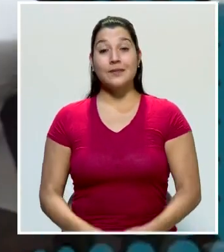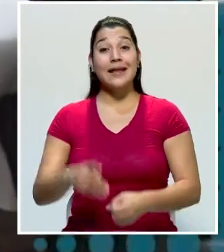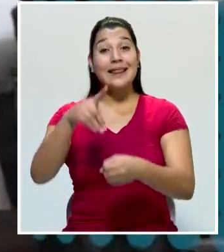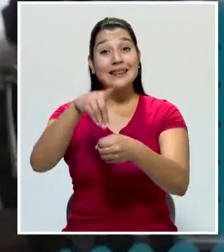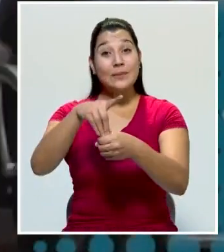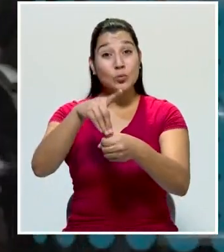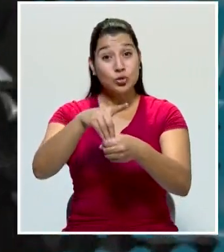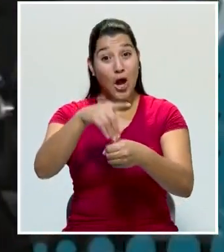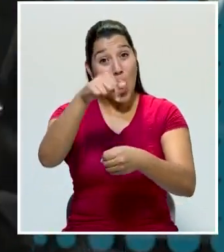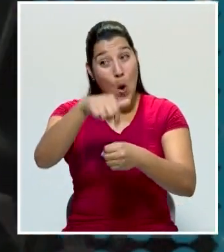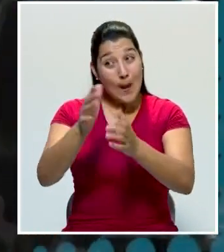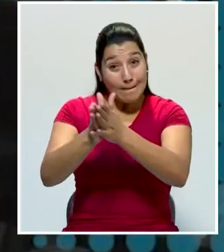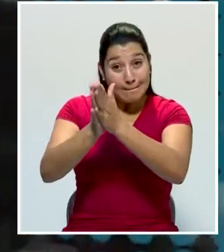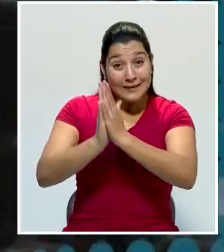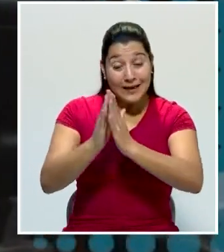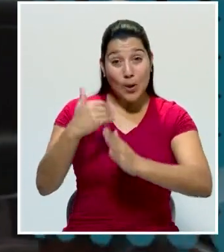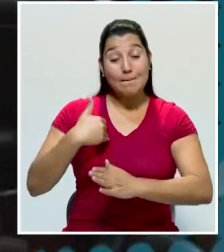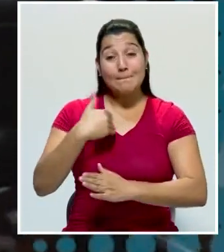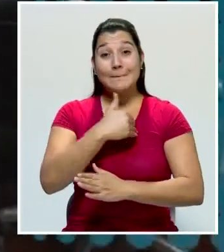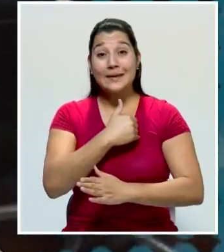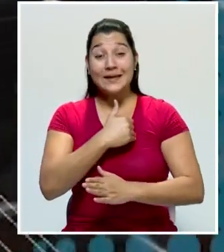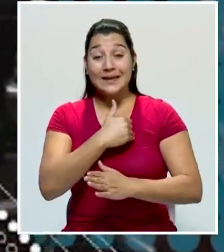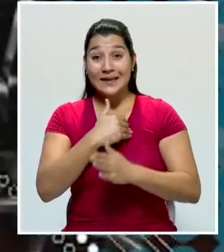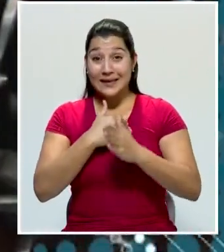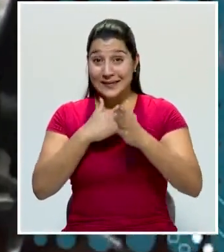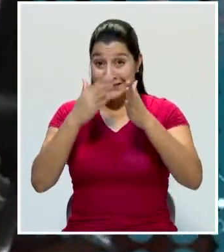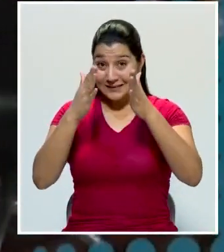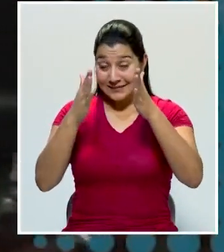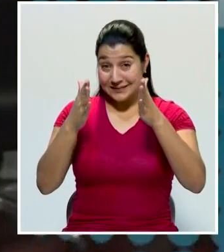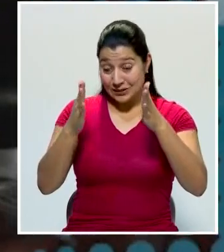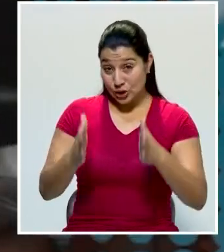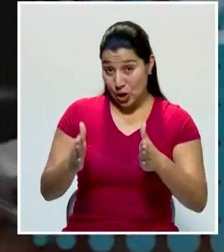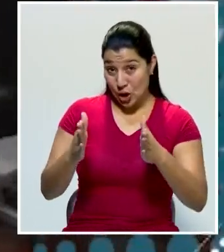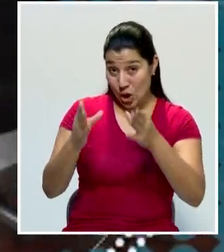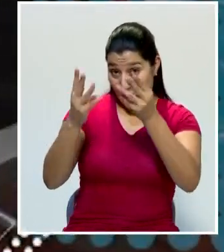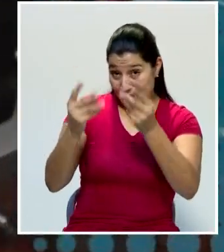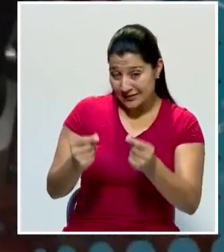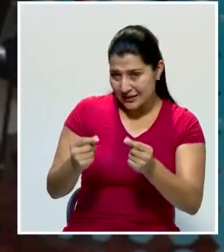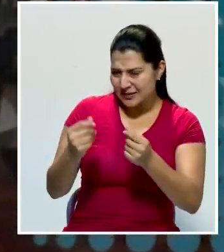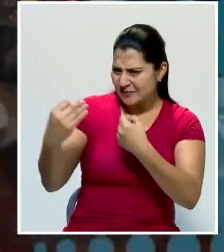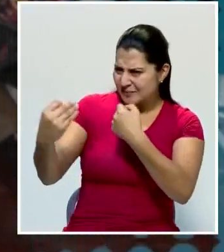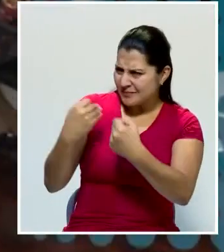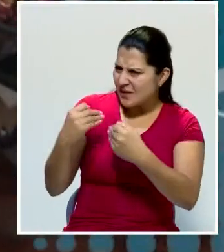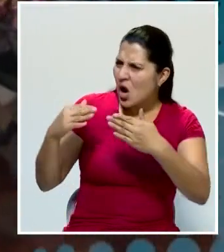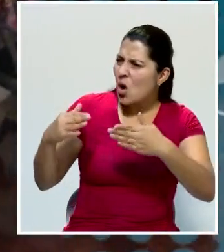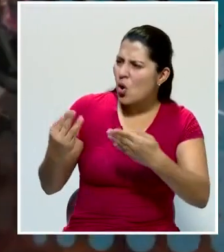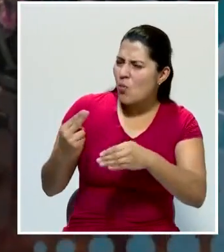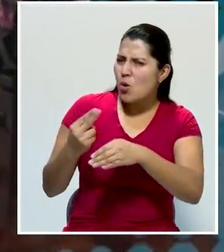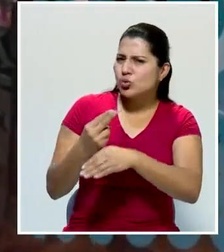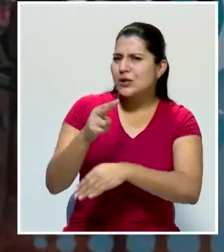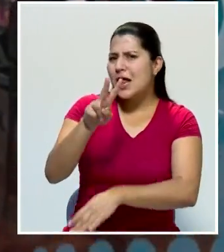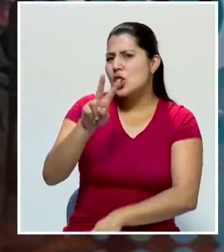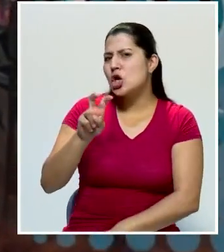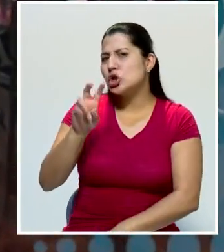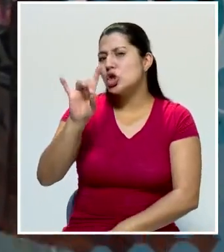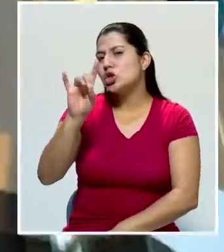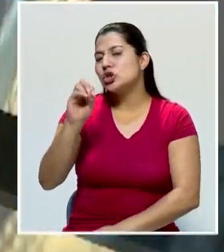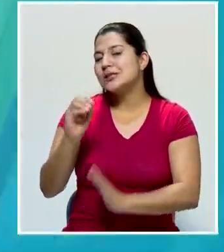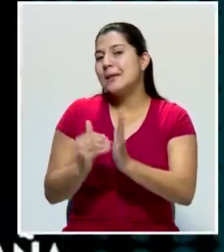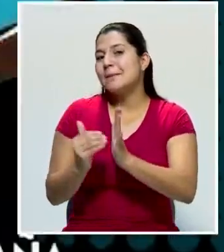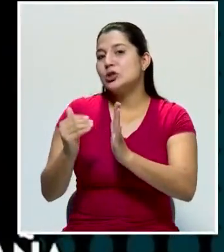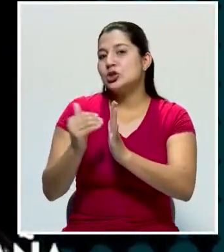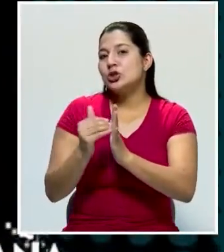Diputados pidieron al Ministerio de Hacienda detallar en qué utilizarán 380 millones de dólares del empréstito con el